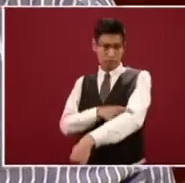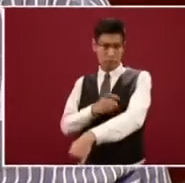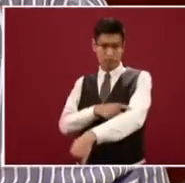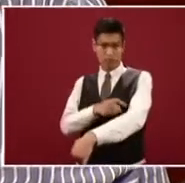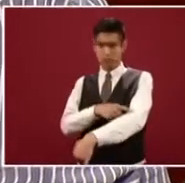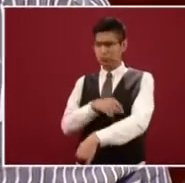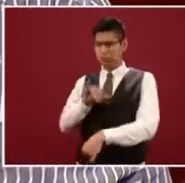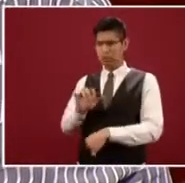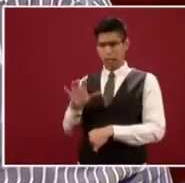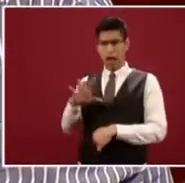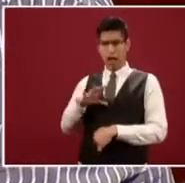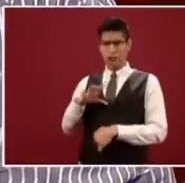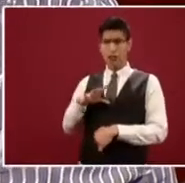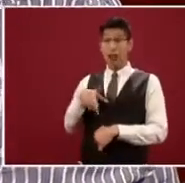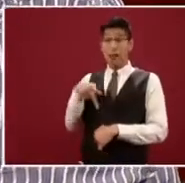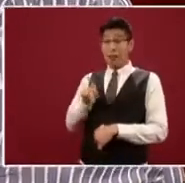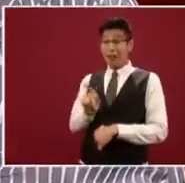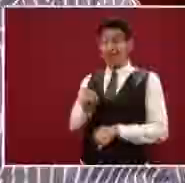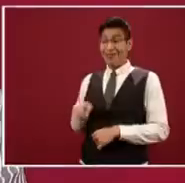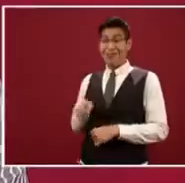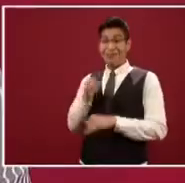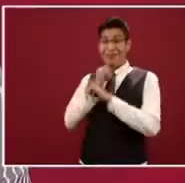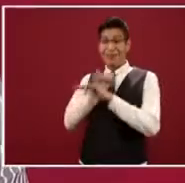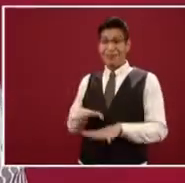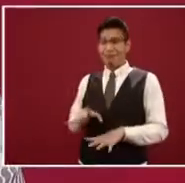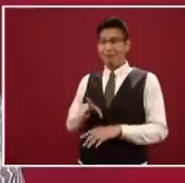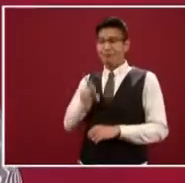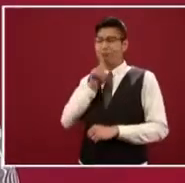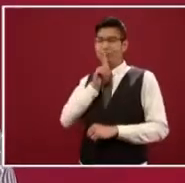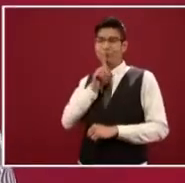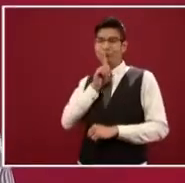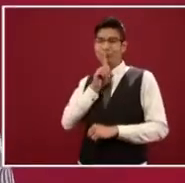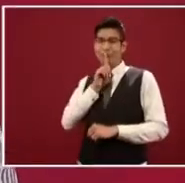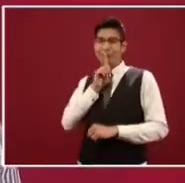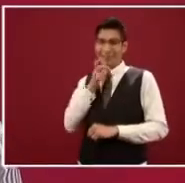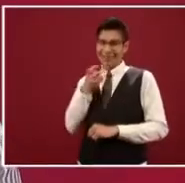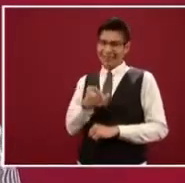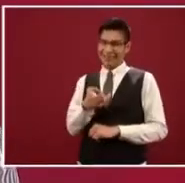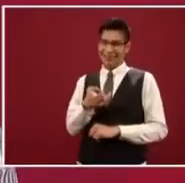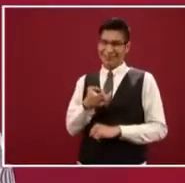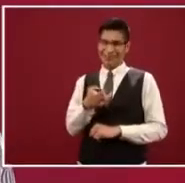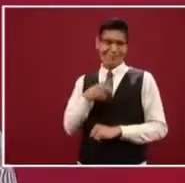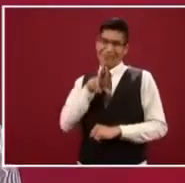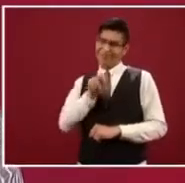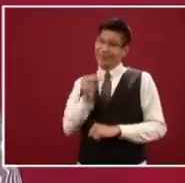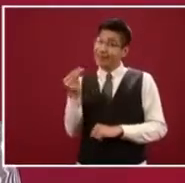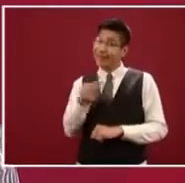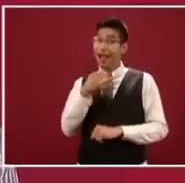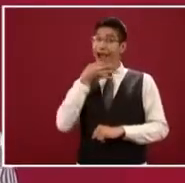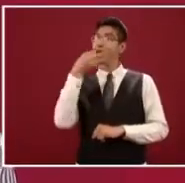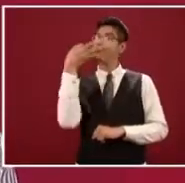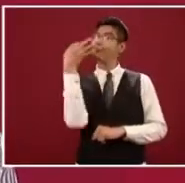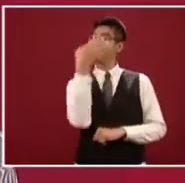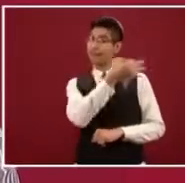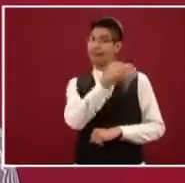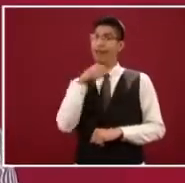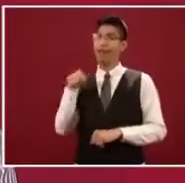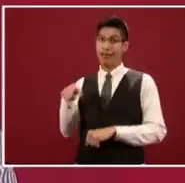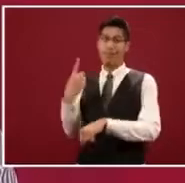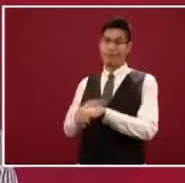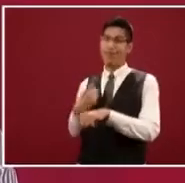incumplir con lo que establece la Ley General de Salud, que es la notificación inmediata de casos de una enfermedad que